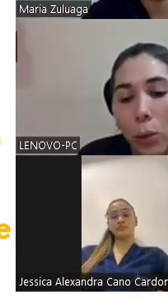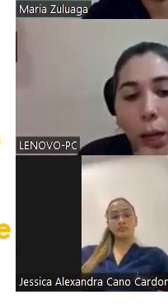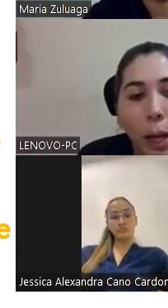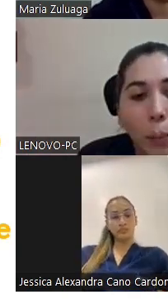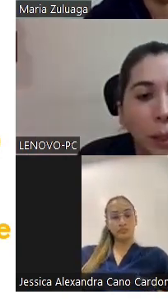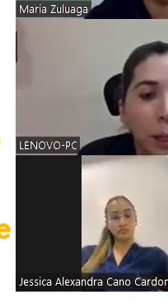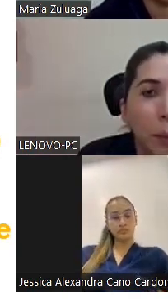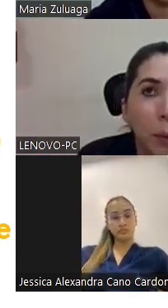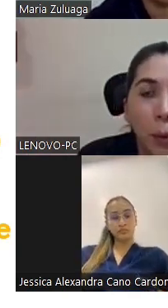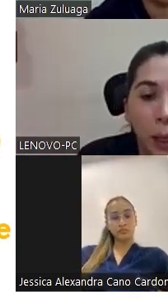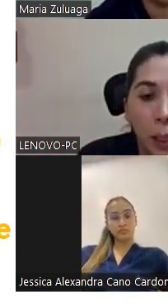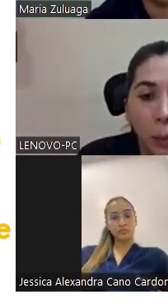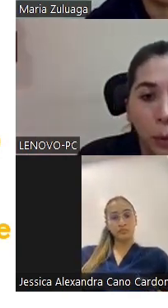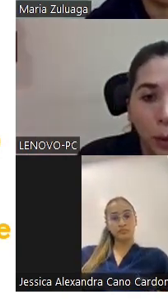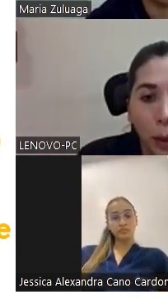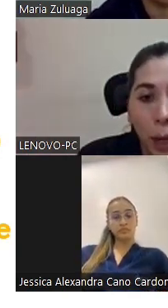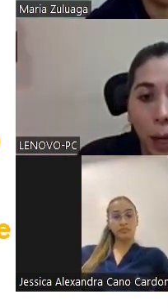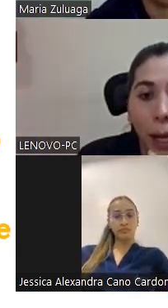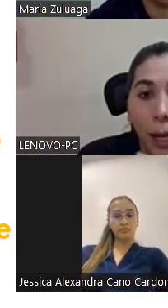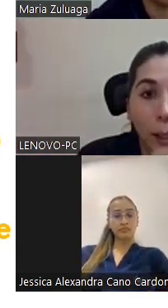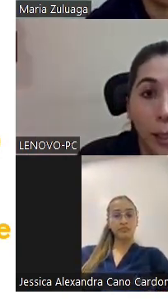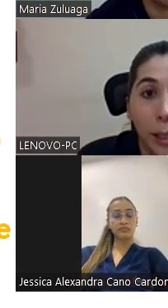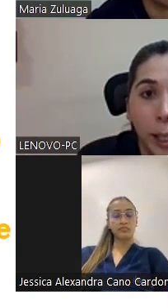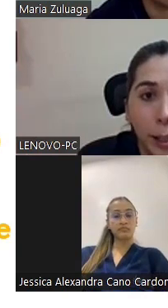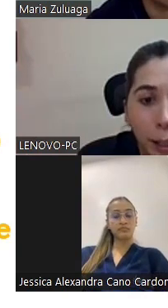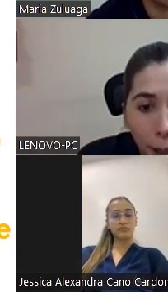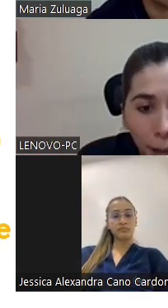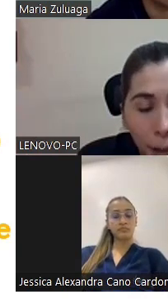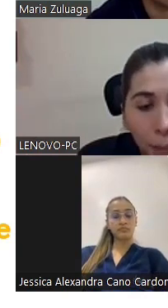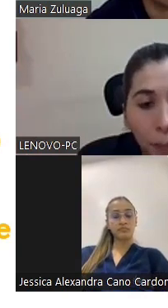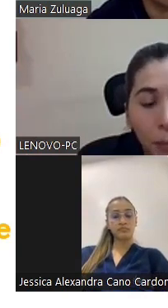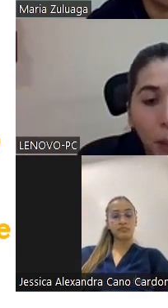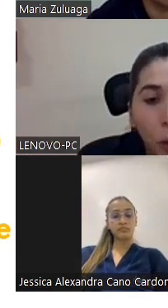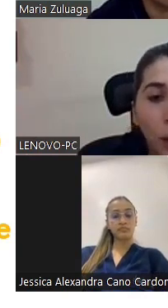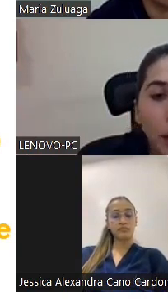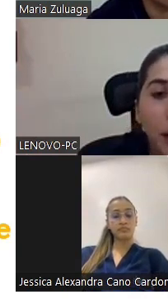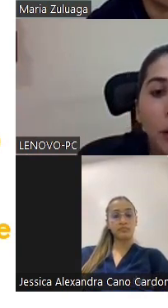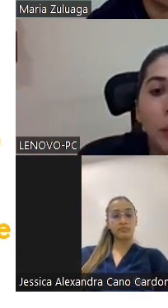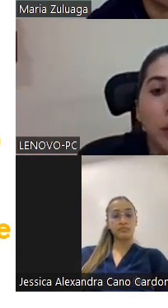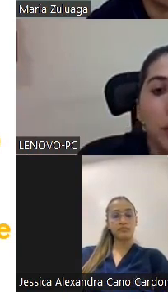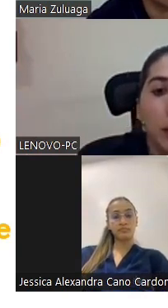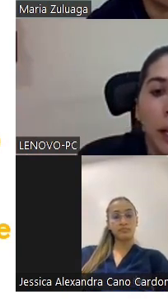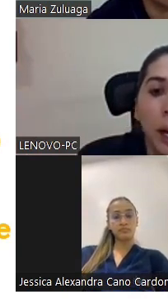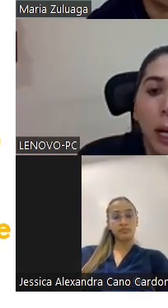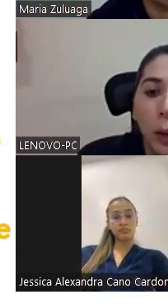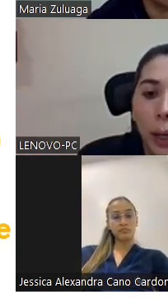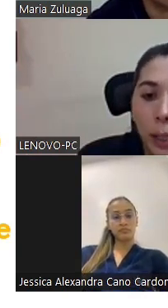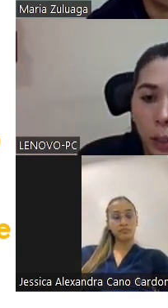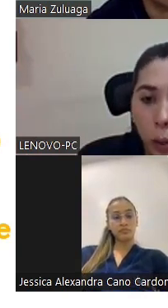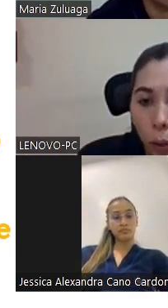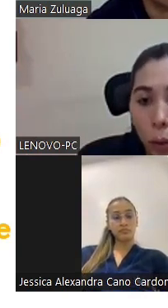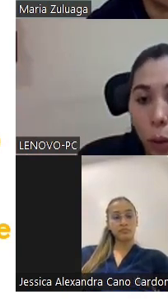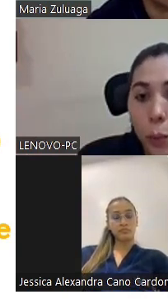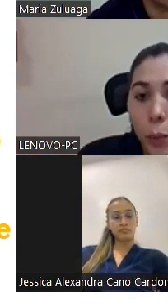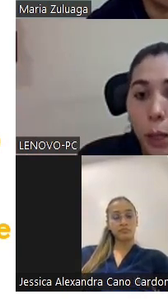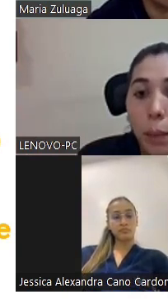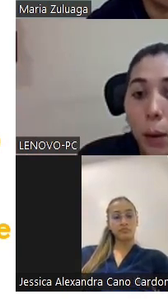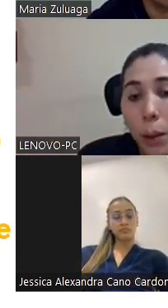con naturalidad, pues eran promovidas por las necesidades reales. Todavía con el proceso acelerado de la